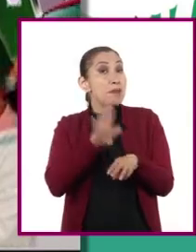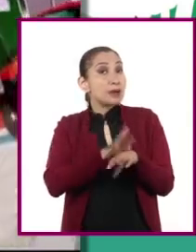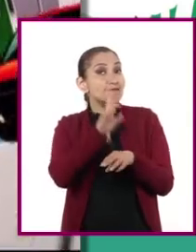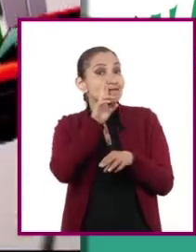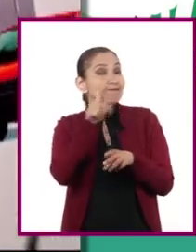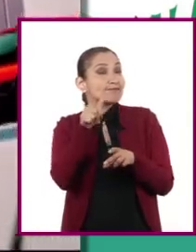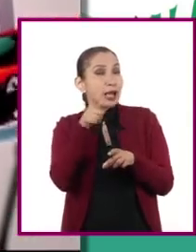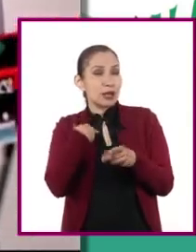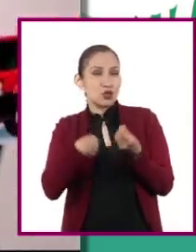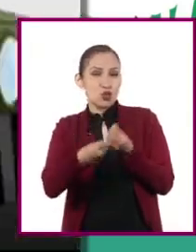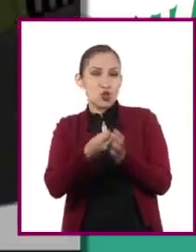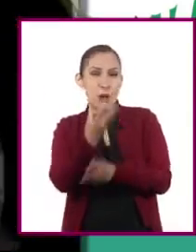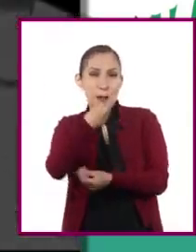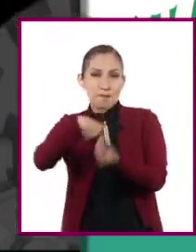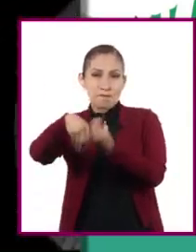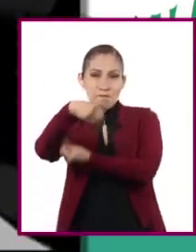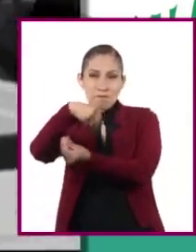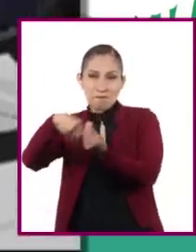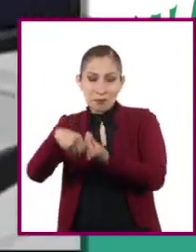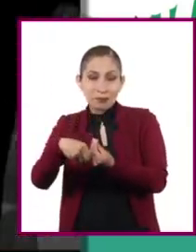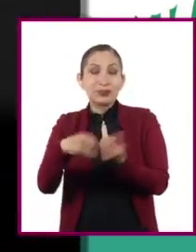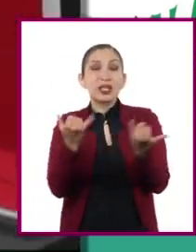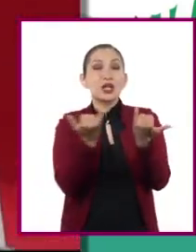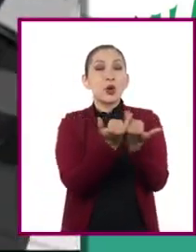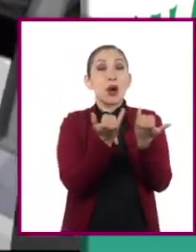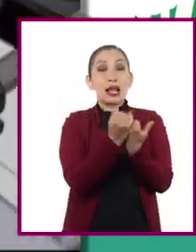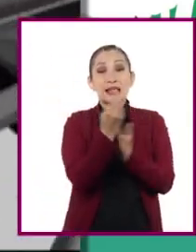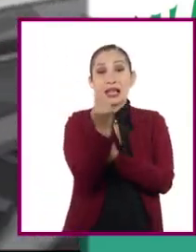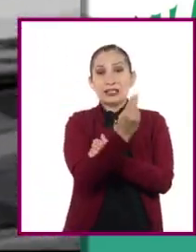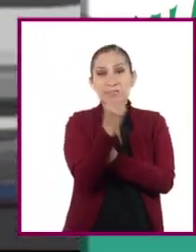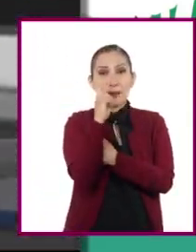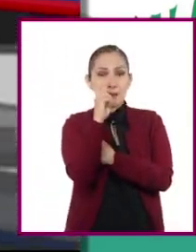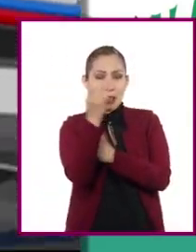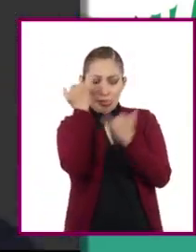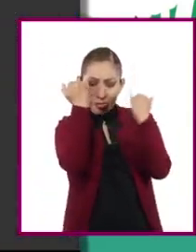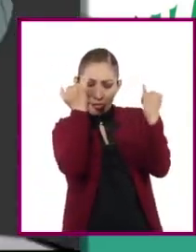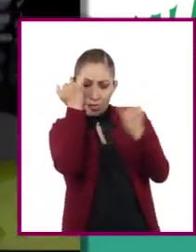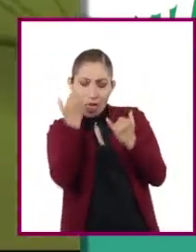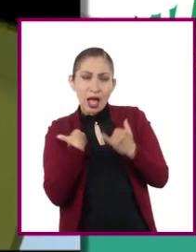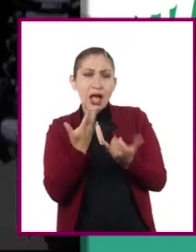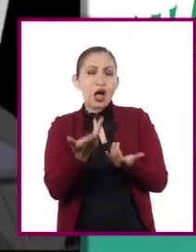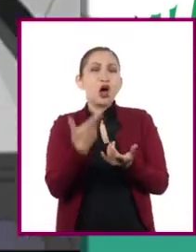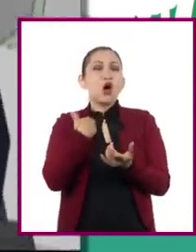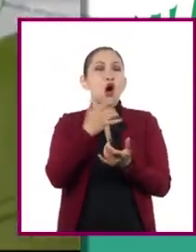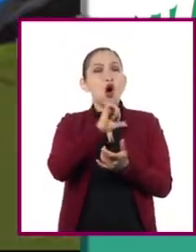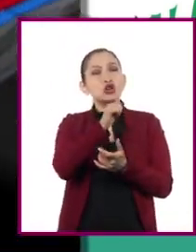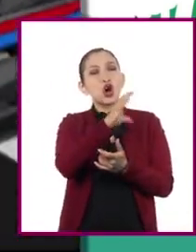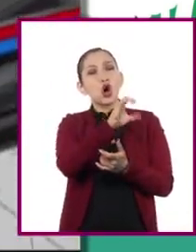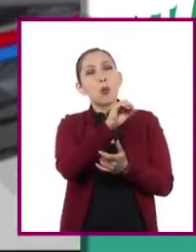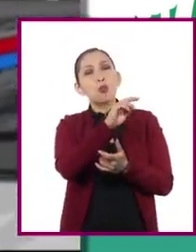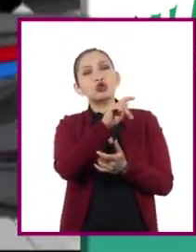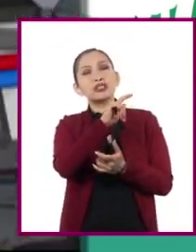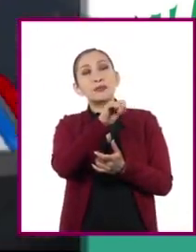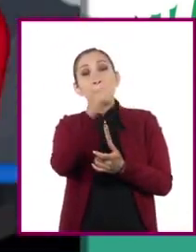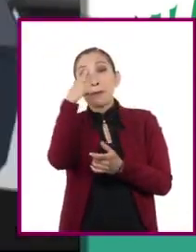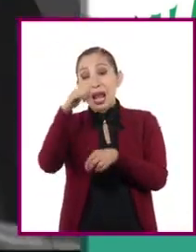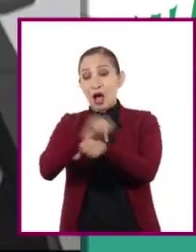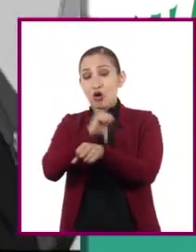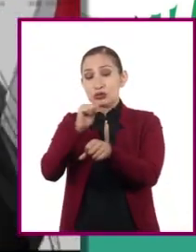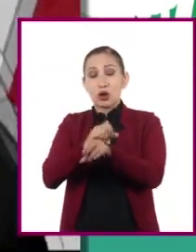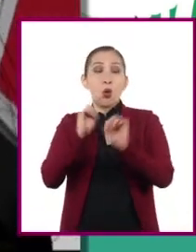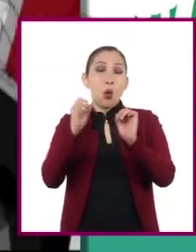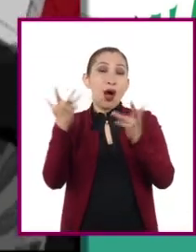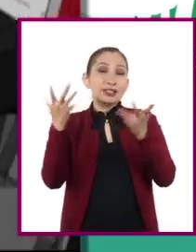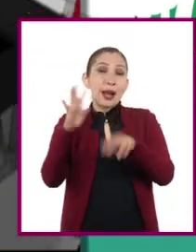todo, renovable. Igualmente, es necesario seguir desarrollando combustibles alternos para los vehículos, así